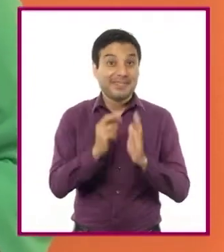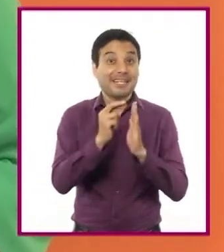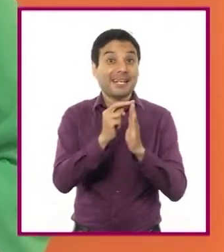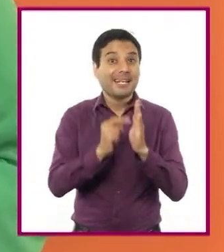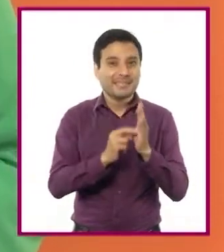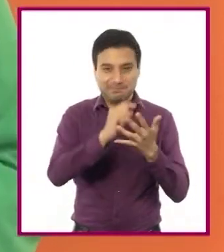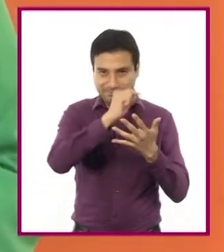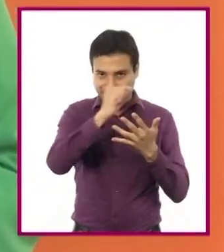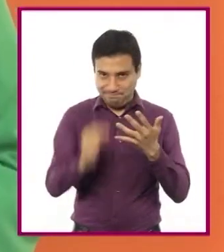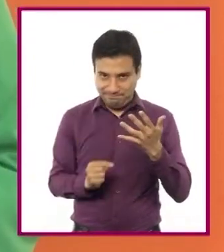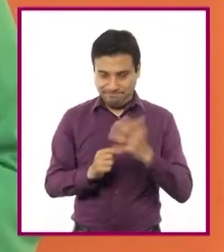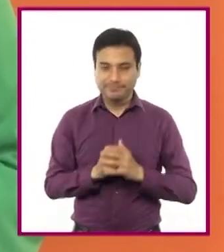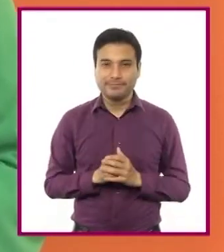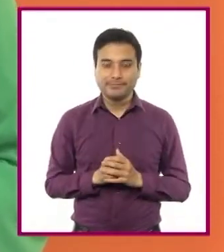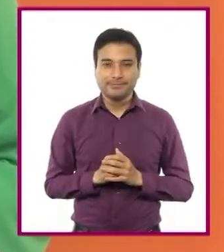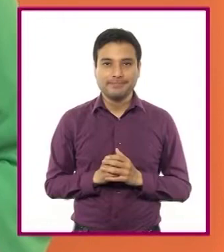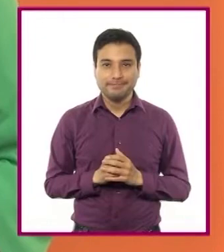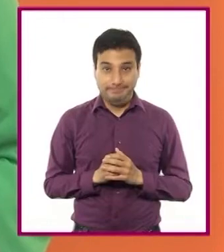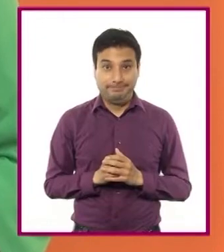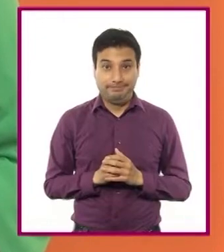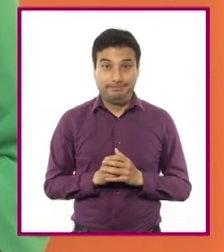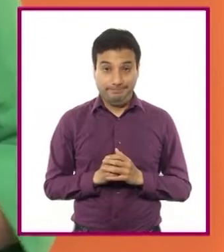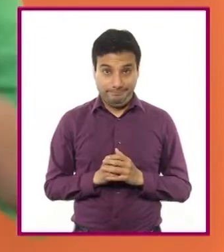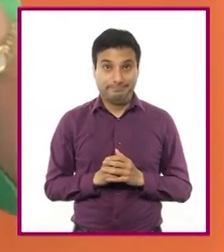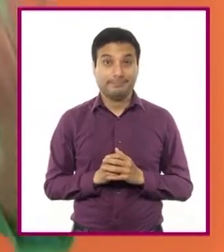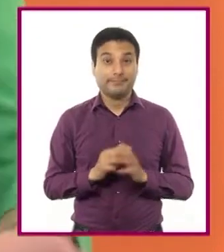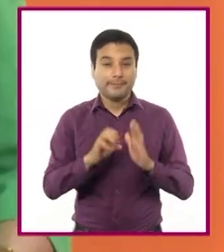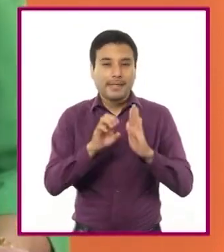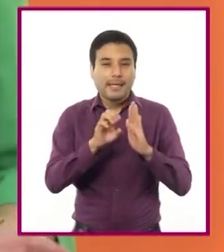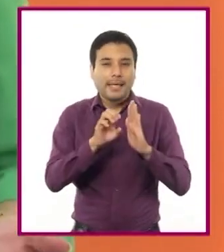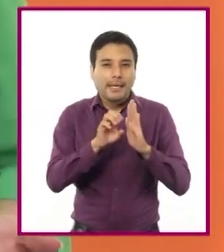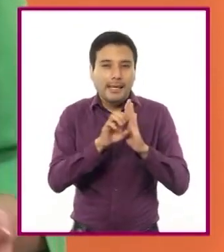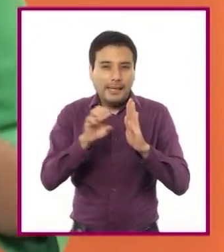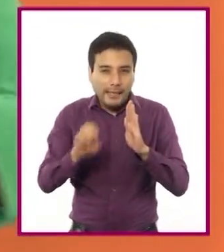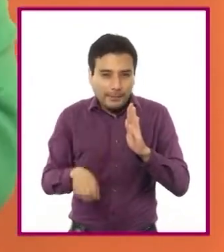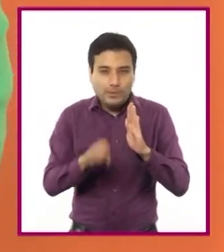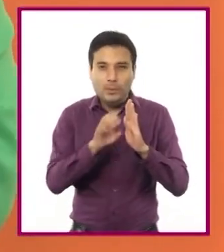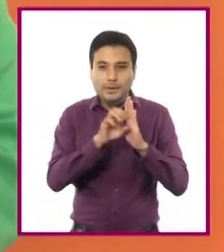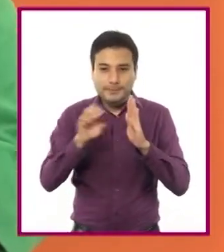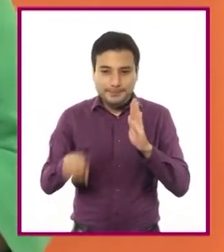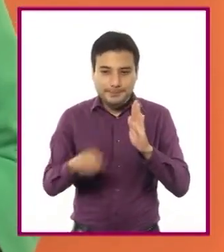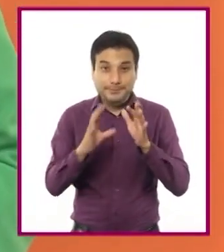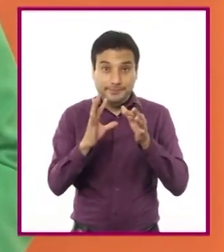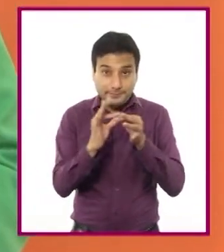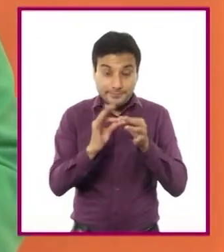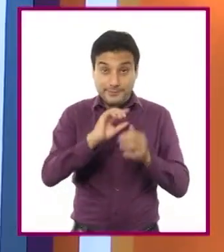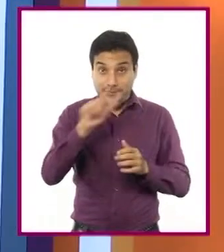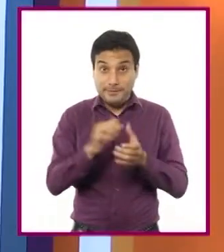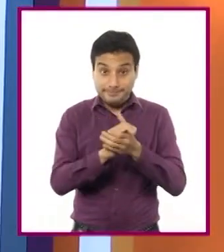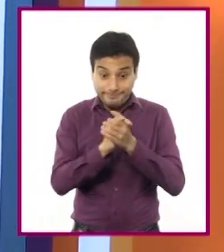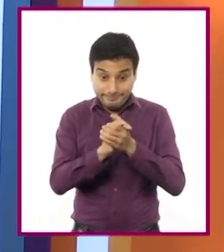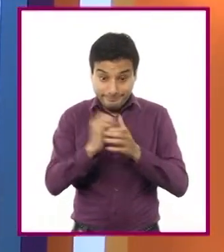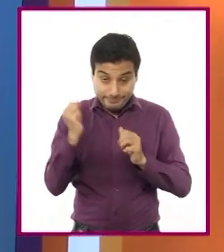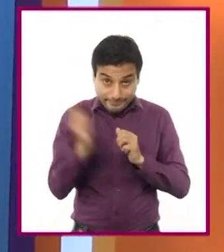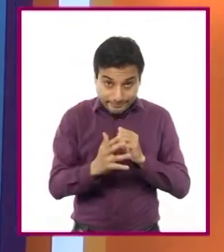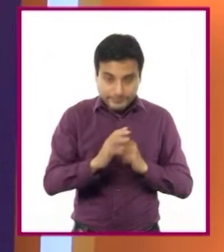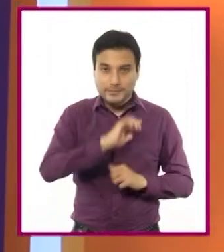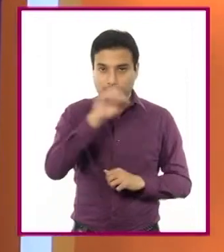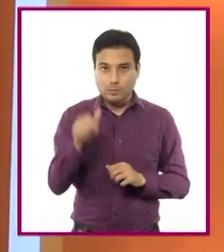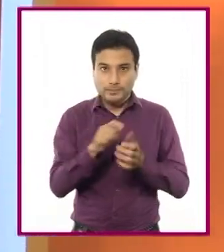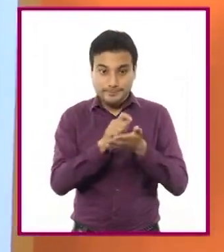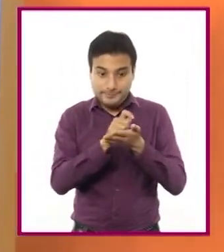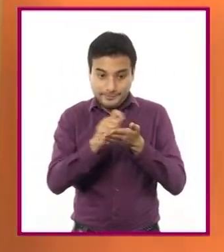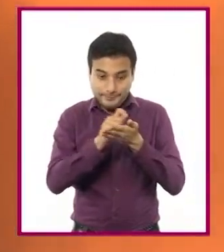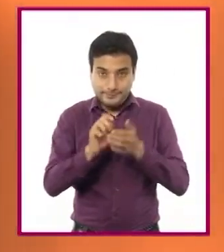son: al finalizar cada situación, se lanzan los dados y se anota el resultado. Al término